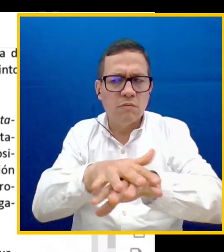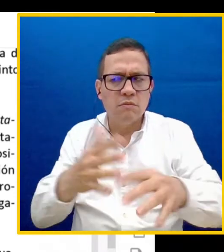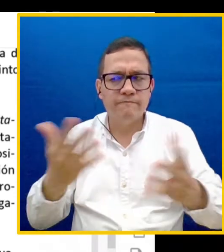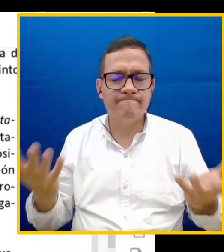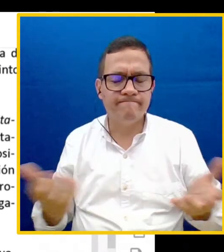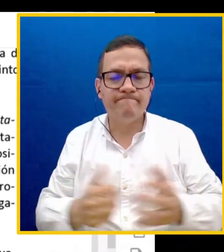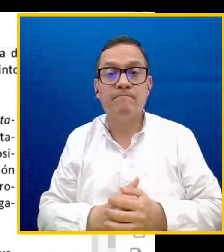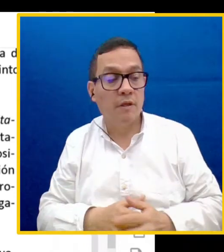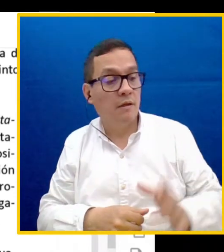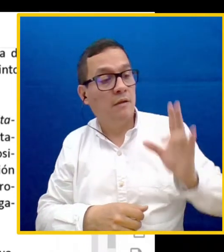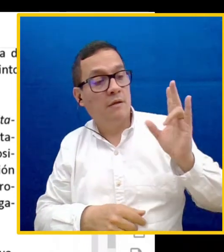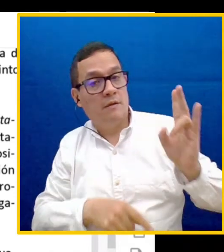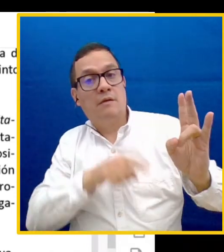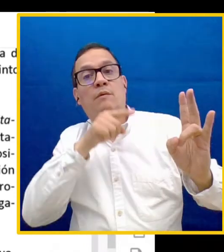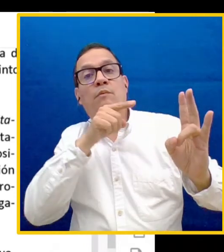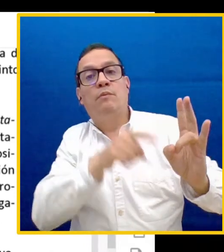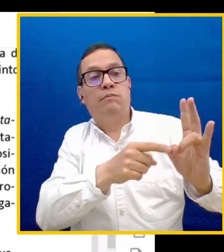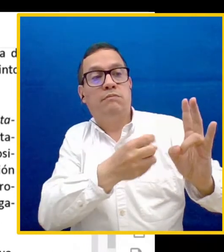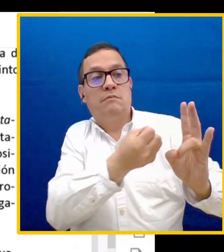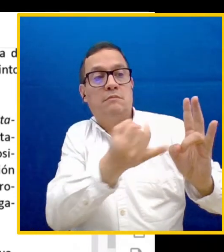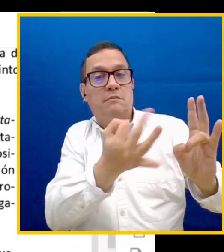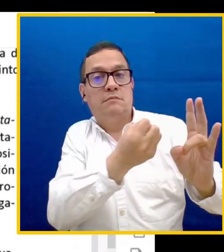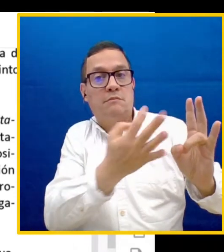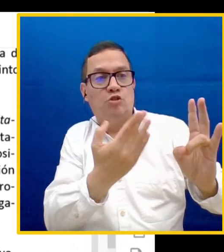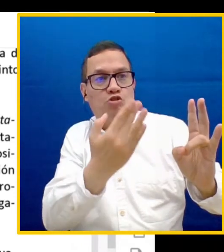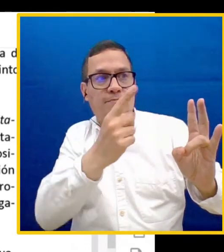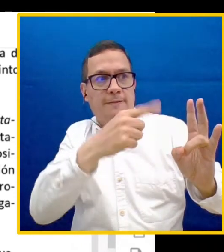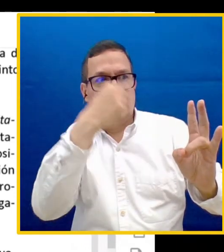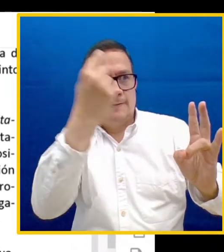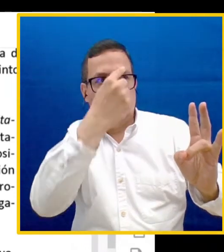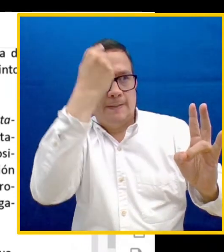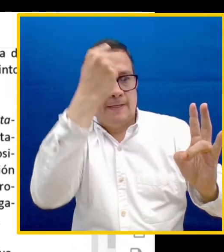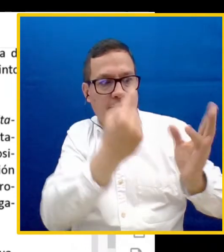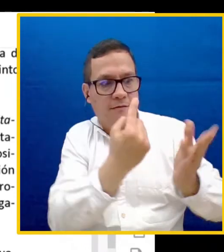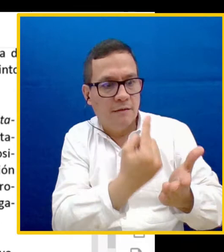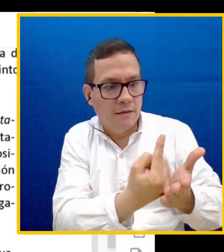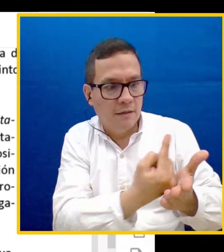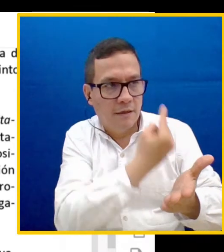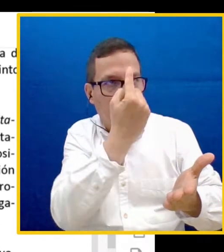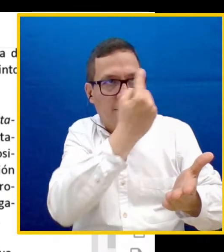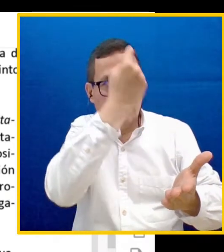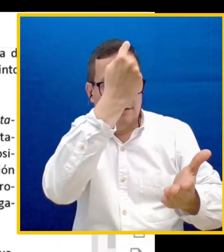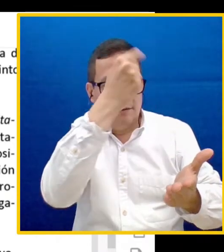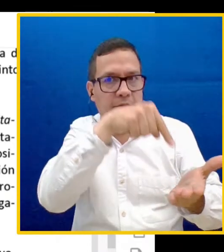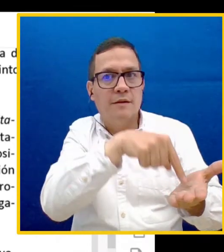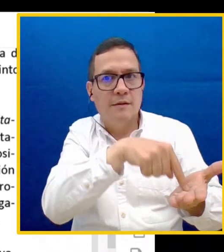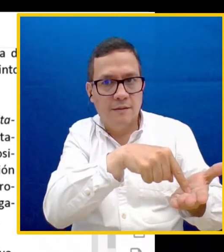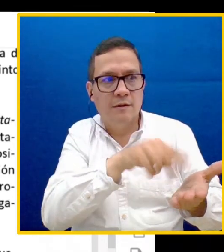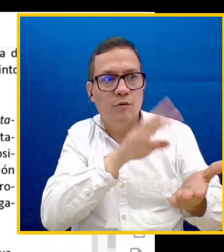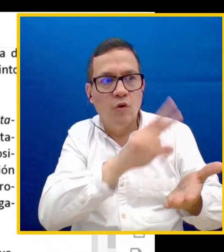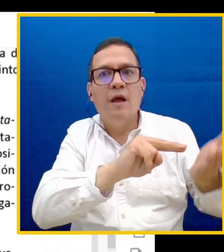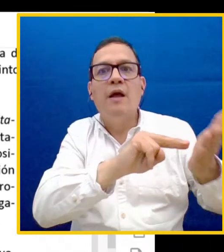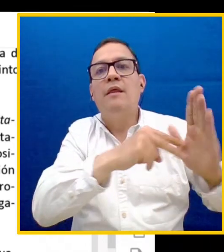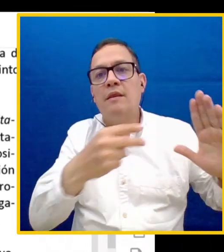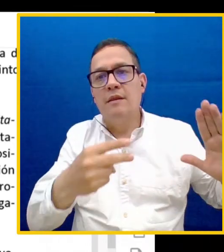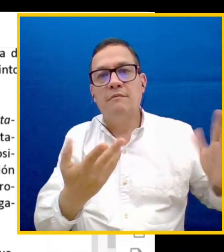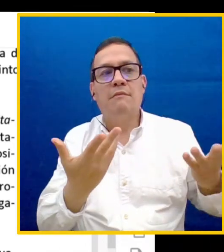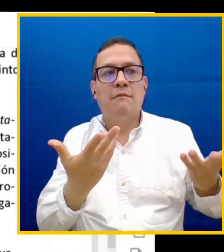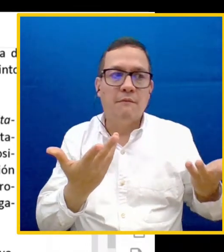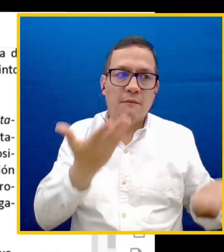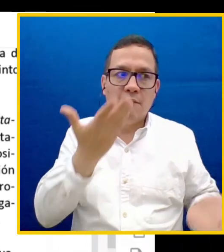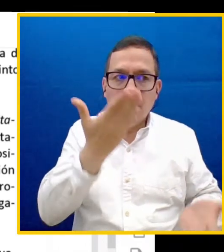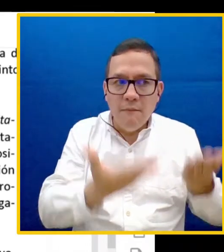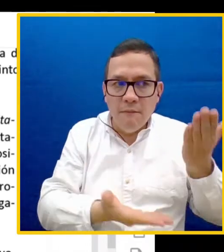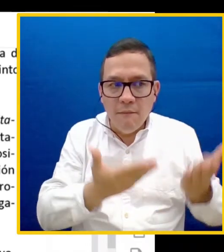perfil cuantitativo nos permiten generalizar los resultados. Se trata de una técnica que hace posible cotejar